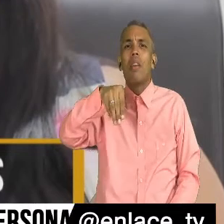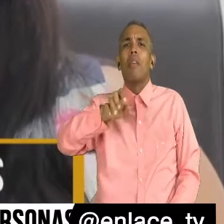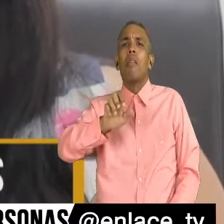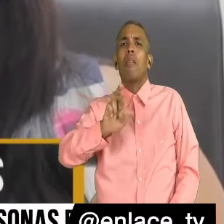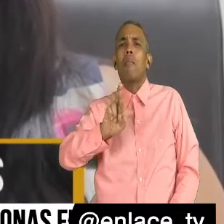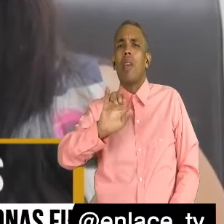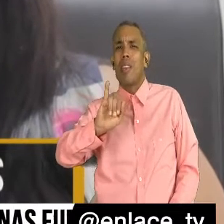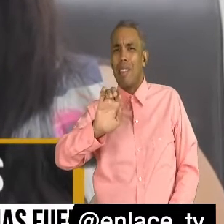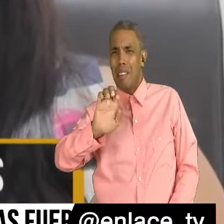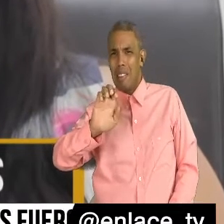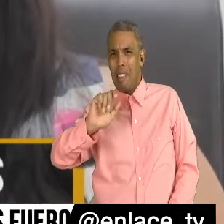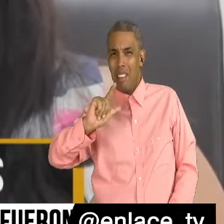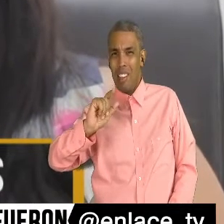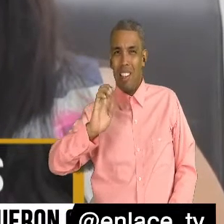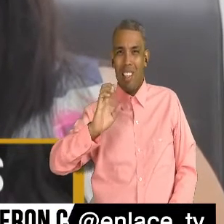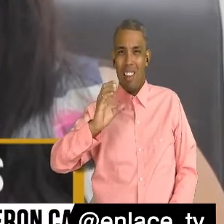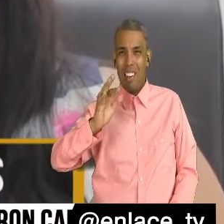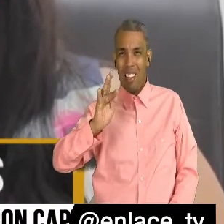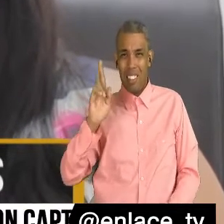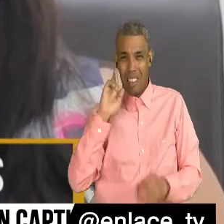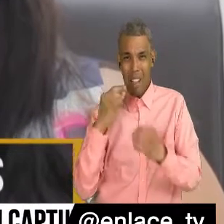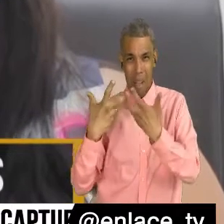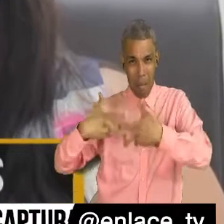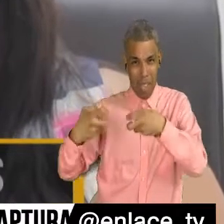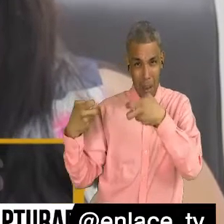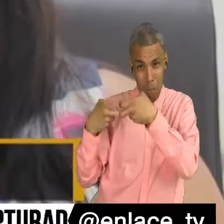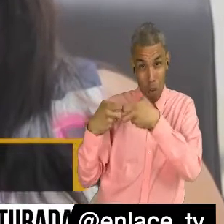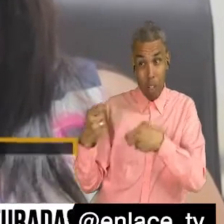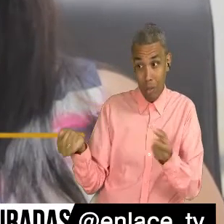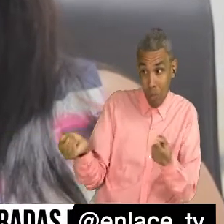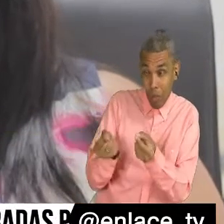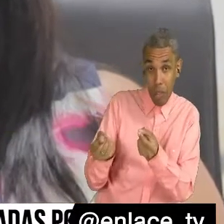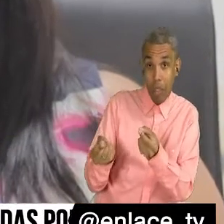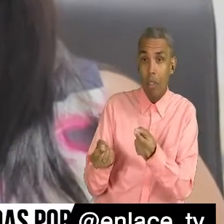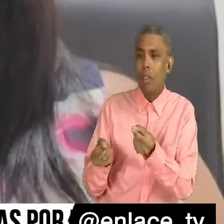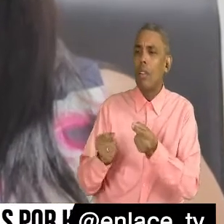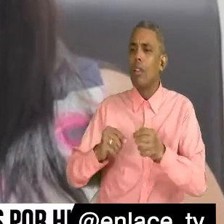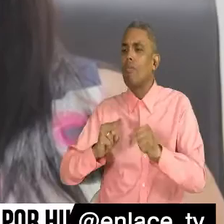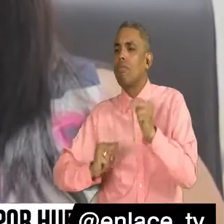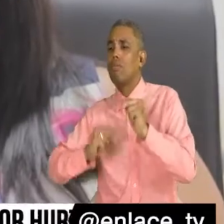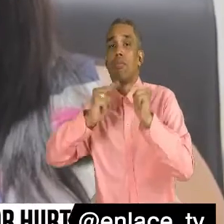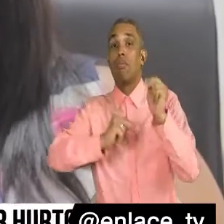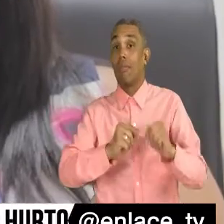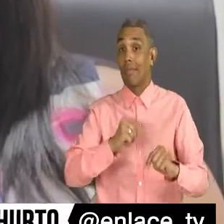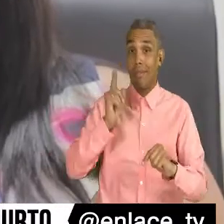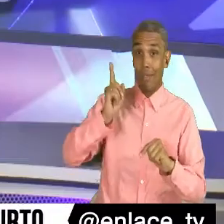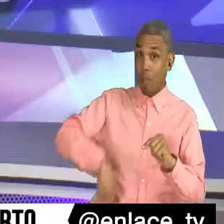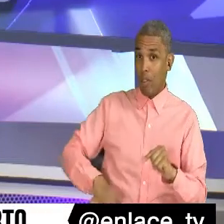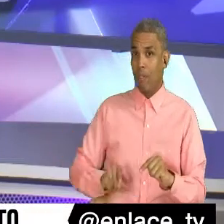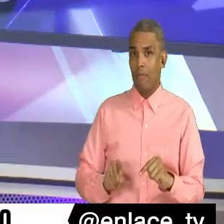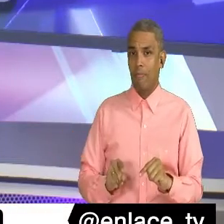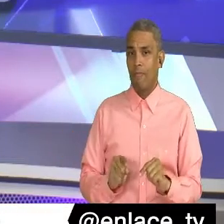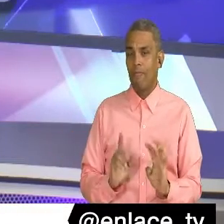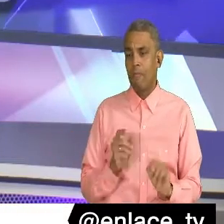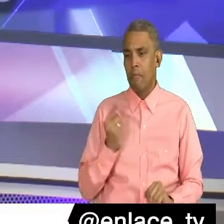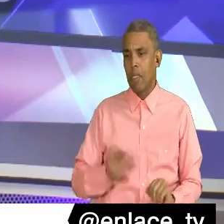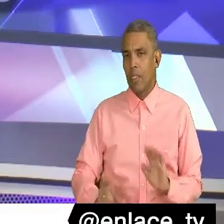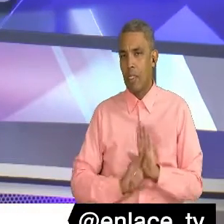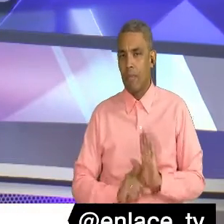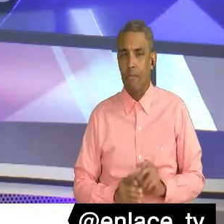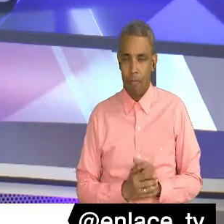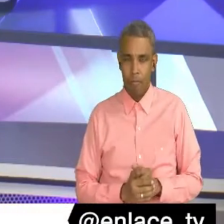reiterar el compromiso que tiene el señor alcalde, nuestro alcalde, el doctor Darío Echeverri, con la Ciudadela Centenario. Y la